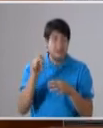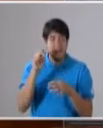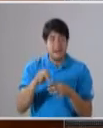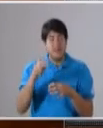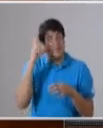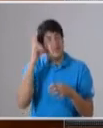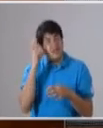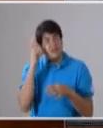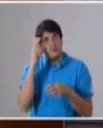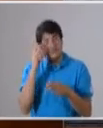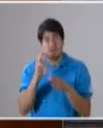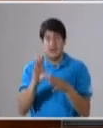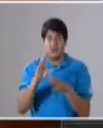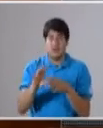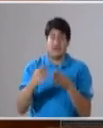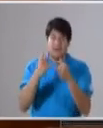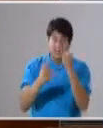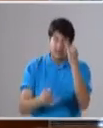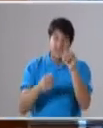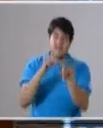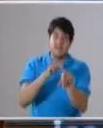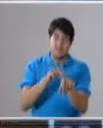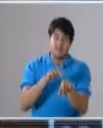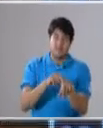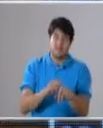suceder en el tiempo final.